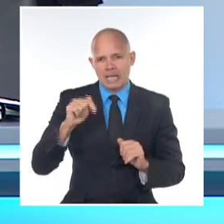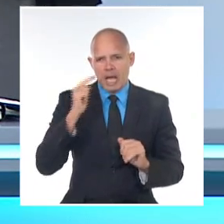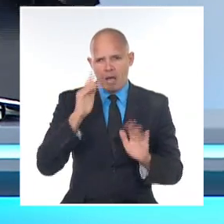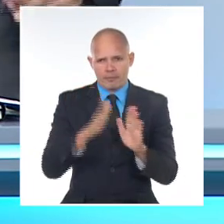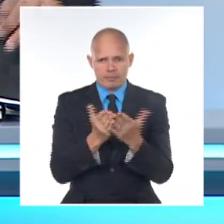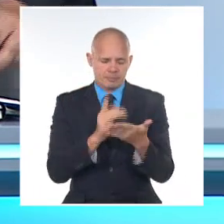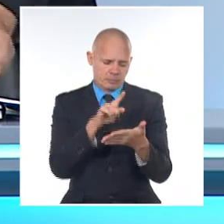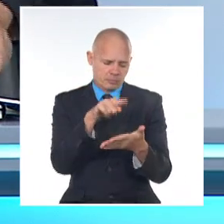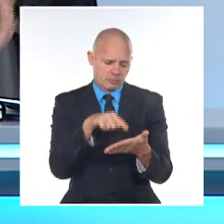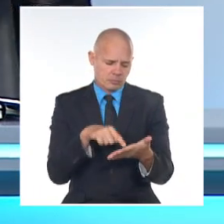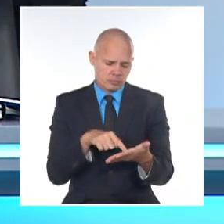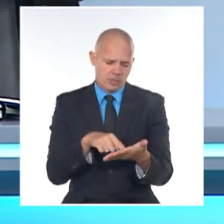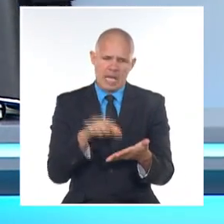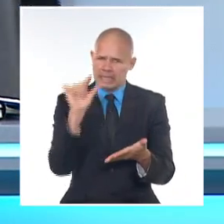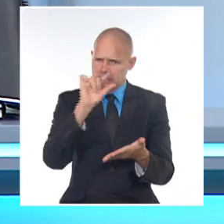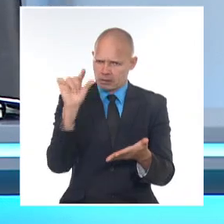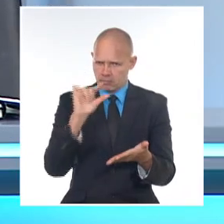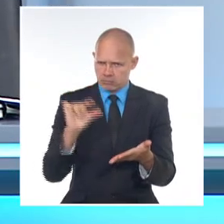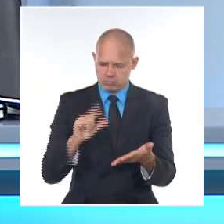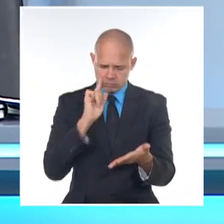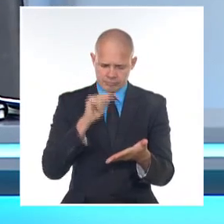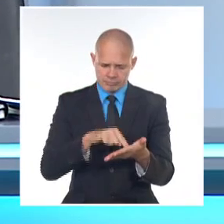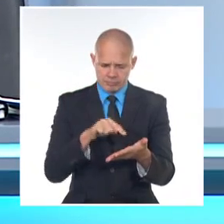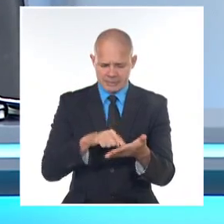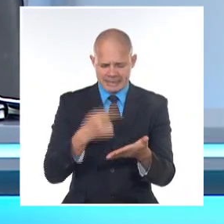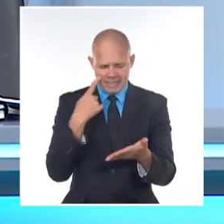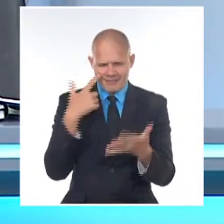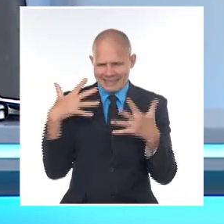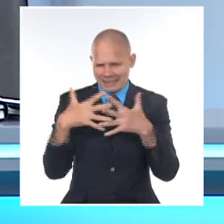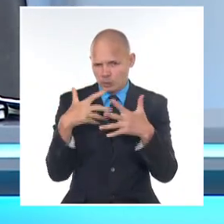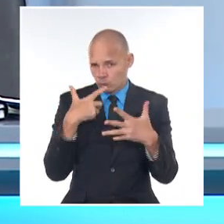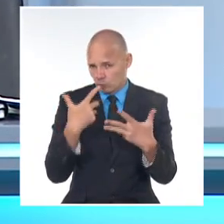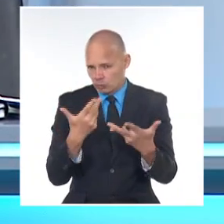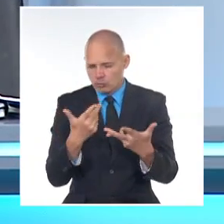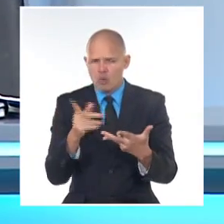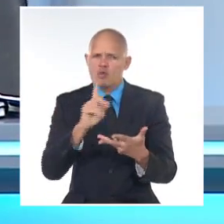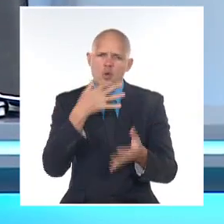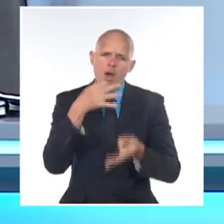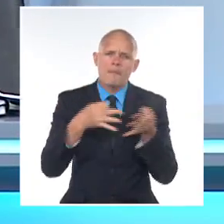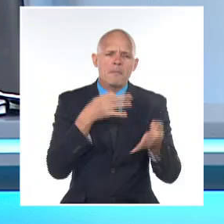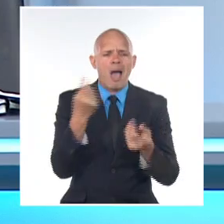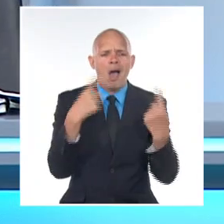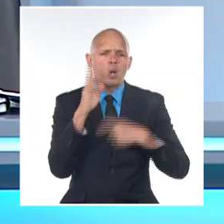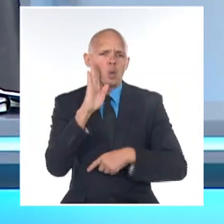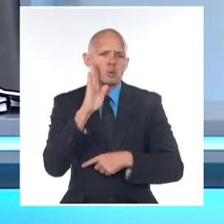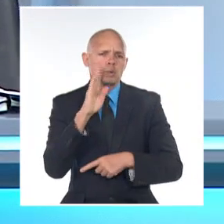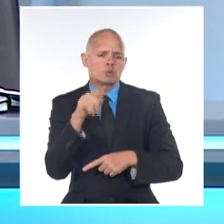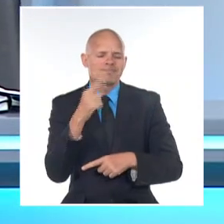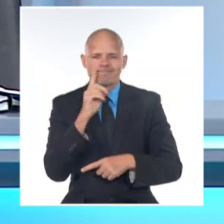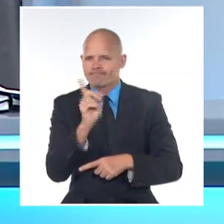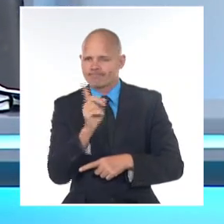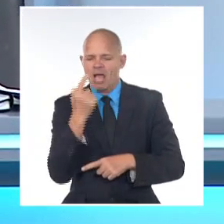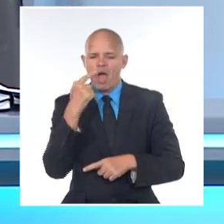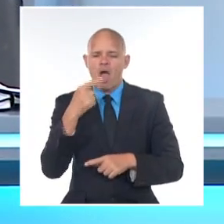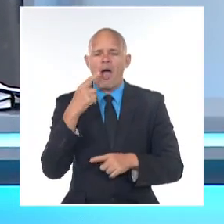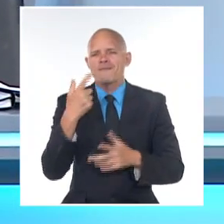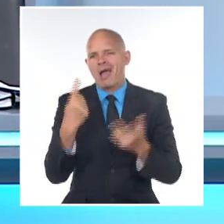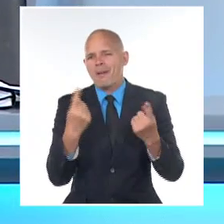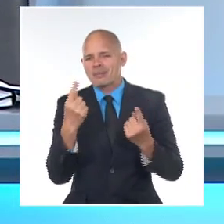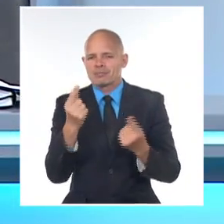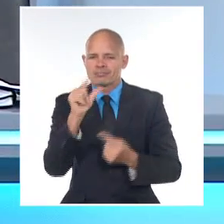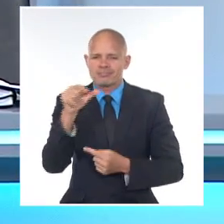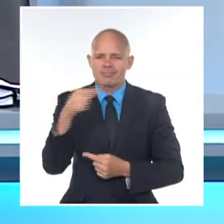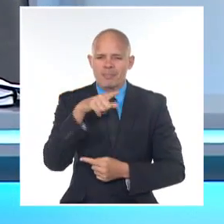de agrupar, y no precisamente a partir de un delito determinado, sino más bien a partir de conductas. Hoy vamos a hablar del